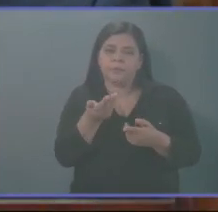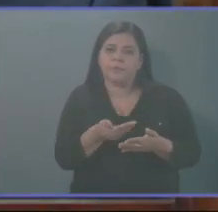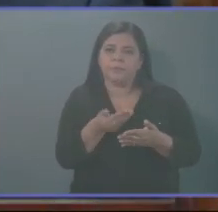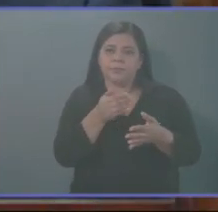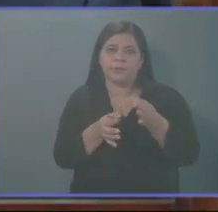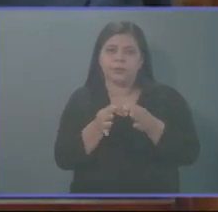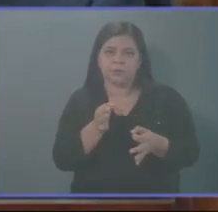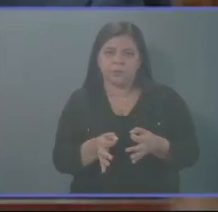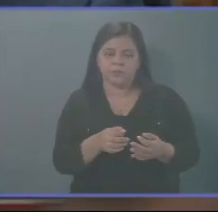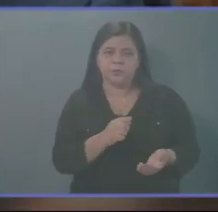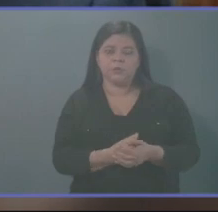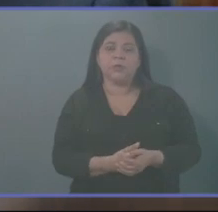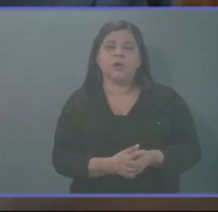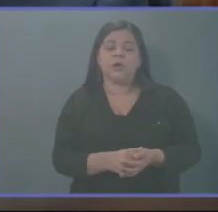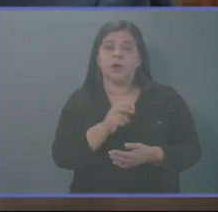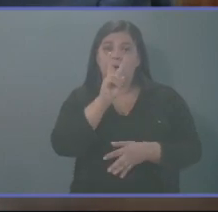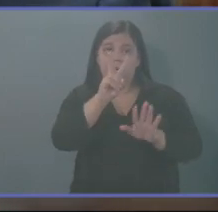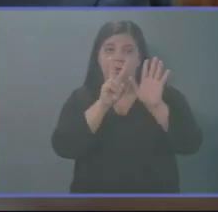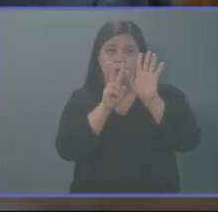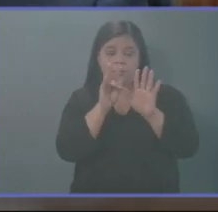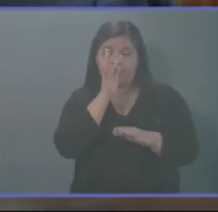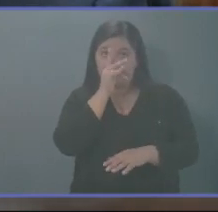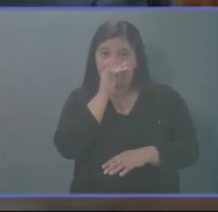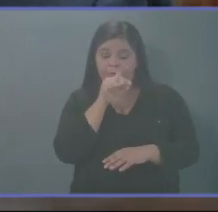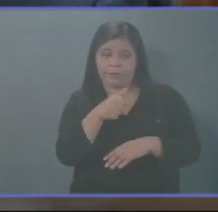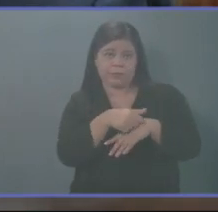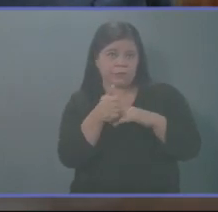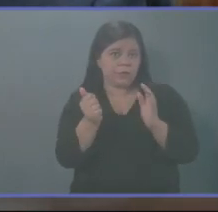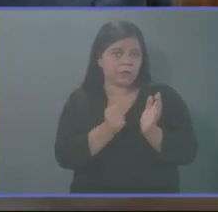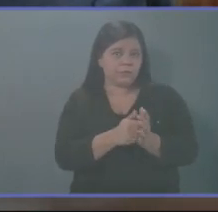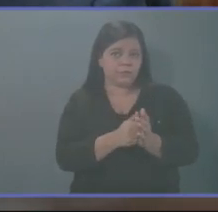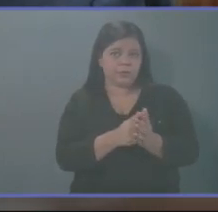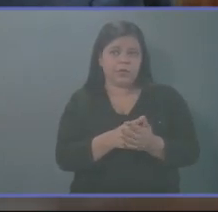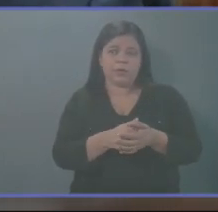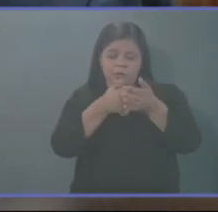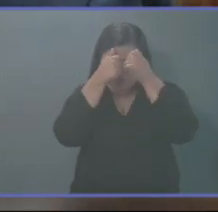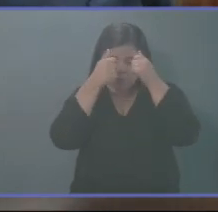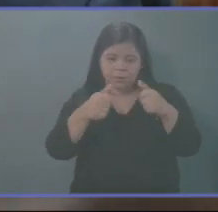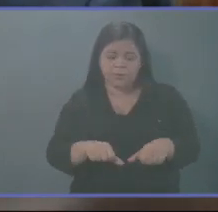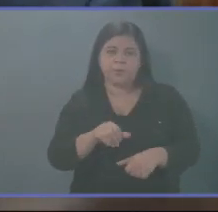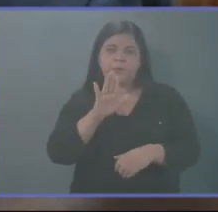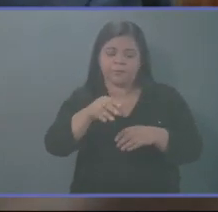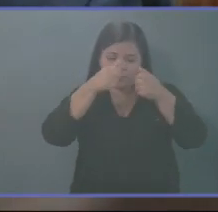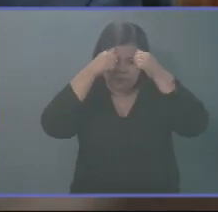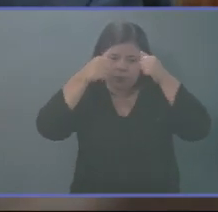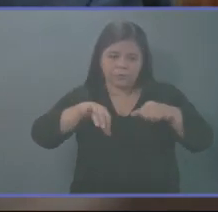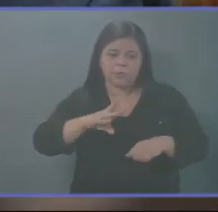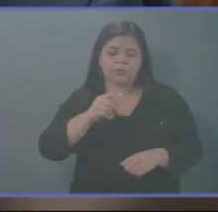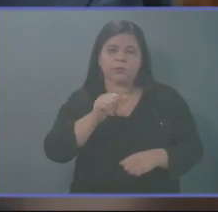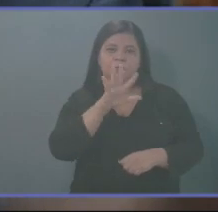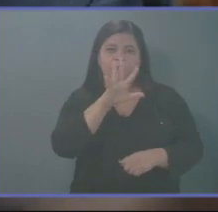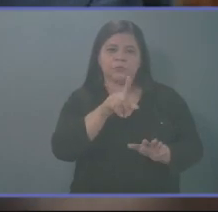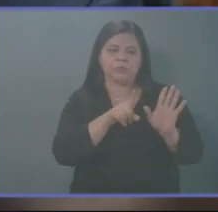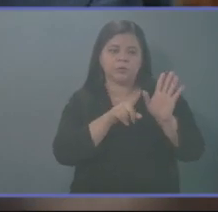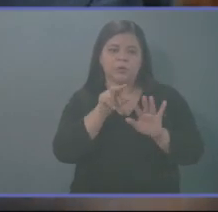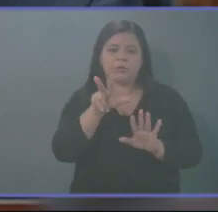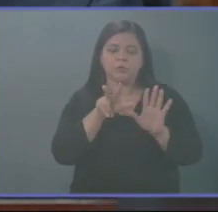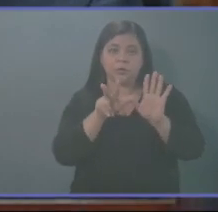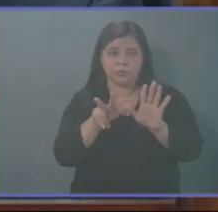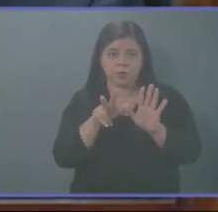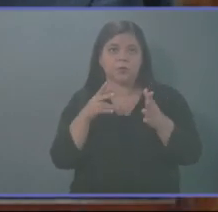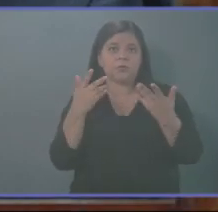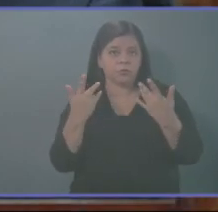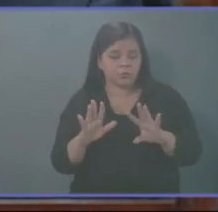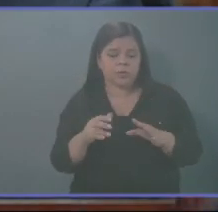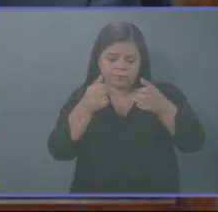Con fecha 27 de febrero del presente año, la Asamblea Legislativa aprobó su acuerdo número 568, por medio del cual